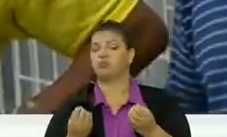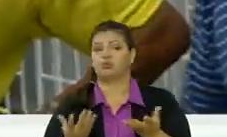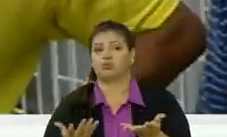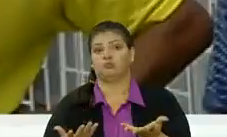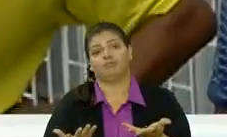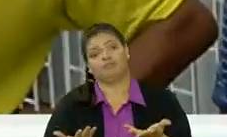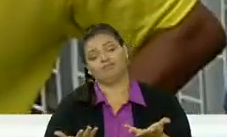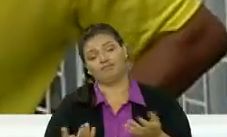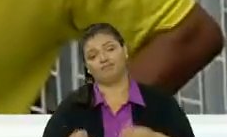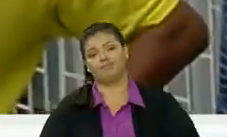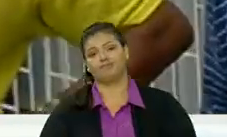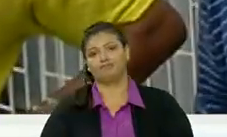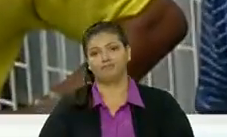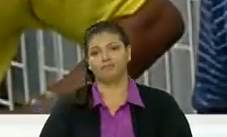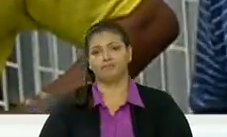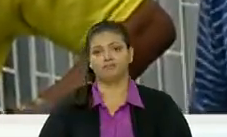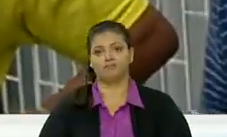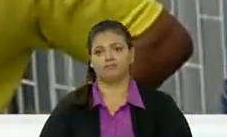estamos en lo peor.